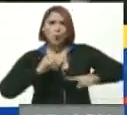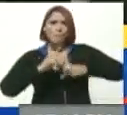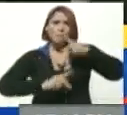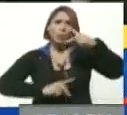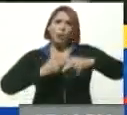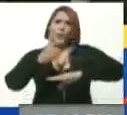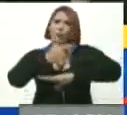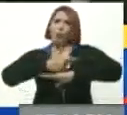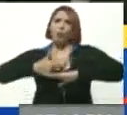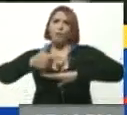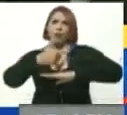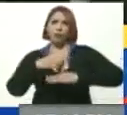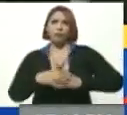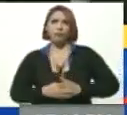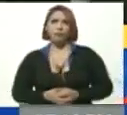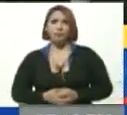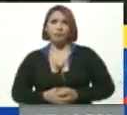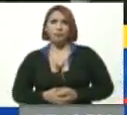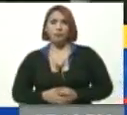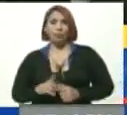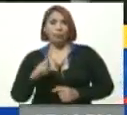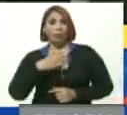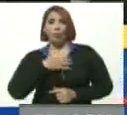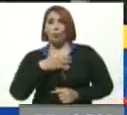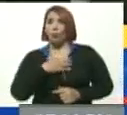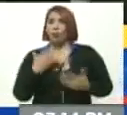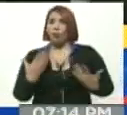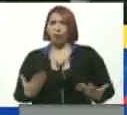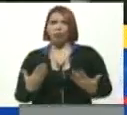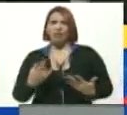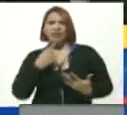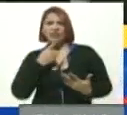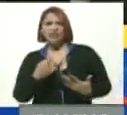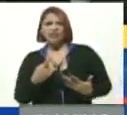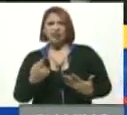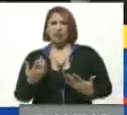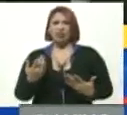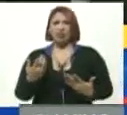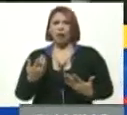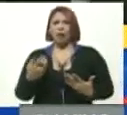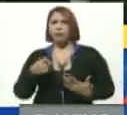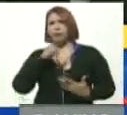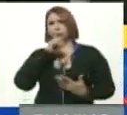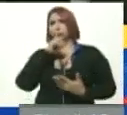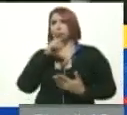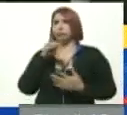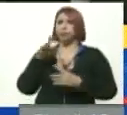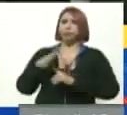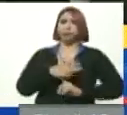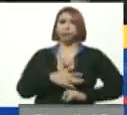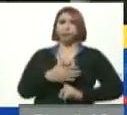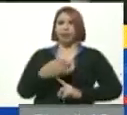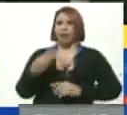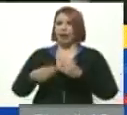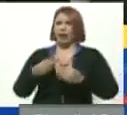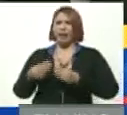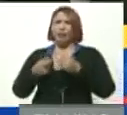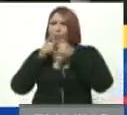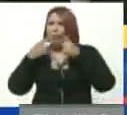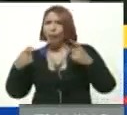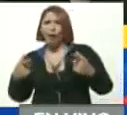gobierno. Que no puede ser, como hemos dicho, un programa burocrático, hecho por tecnócratas, con un lenguaje